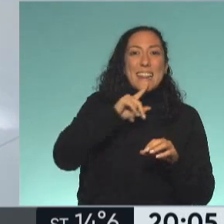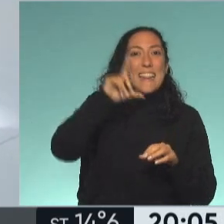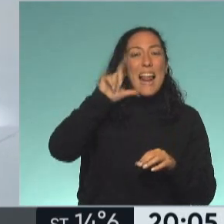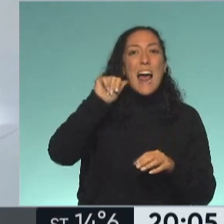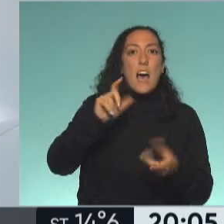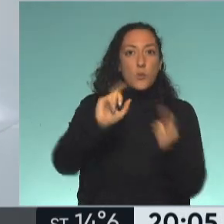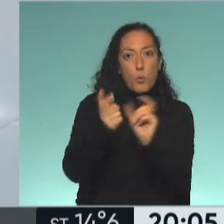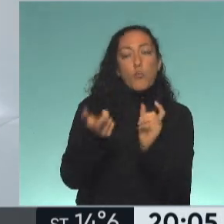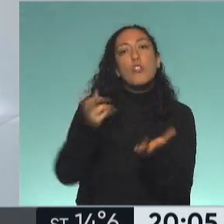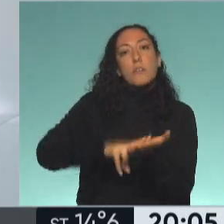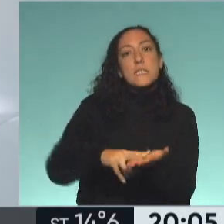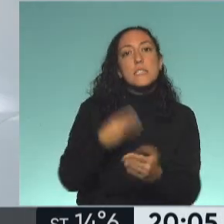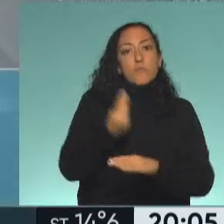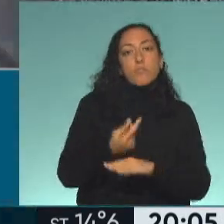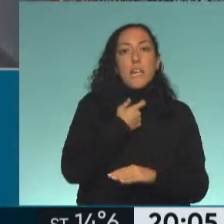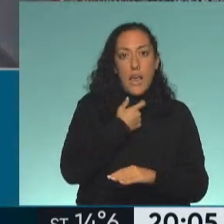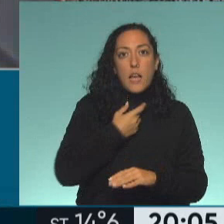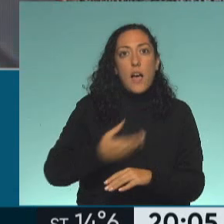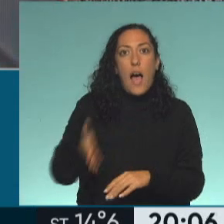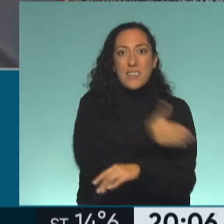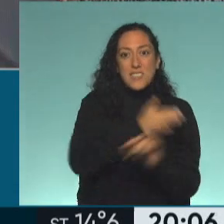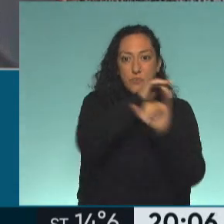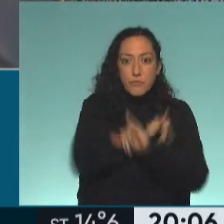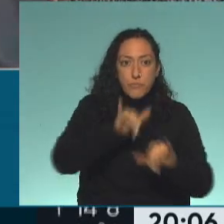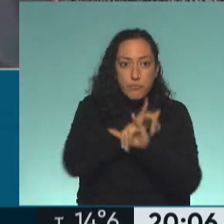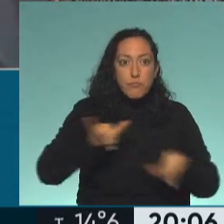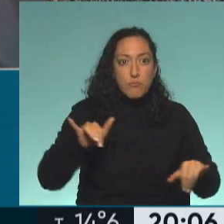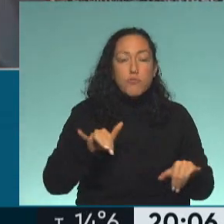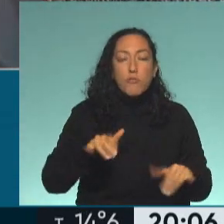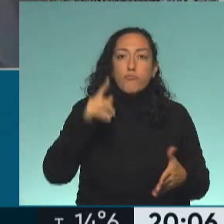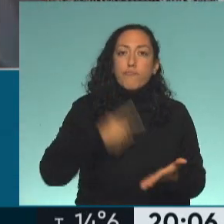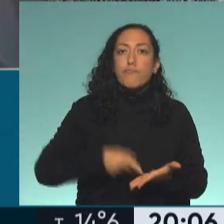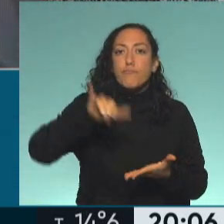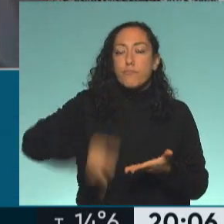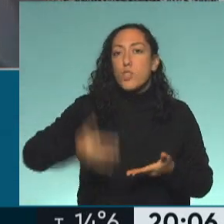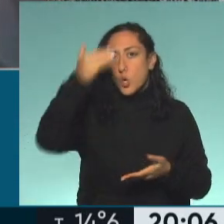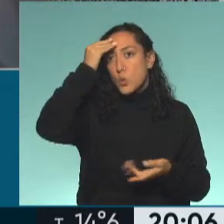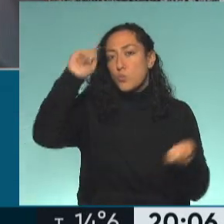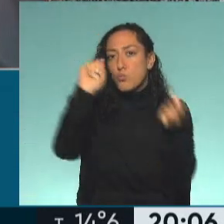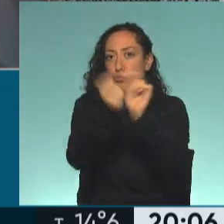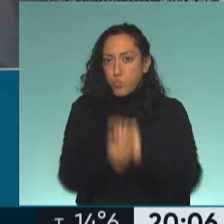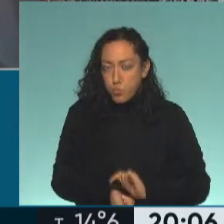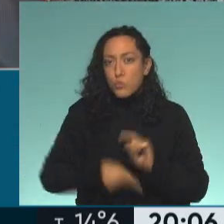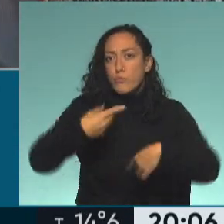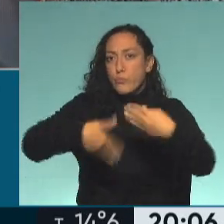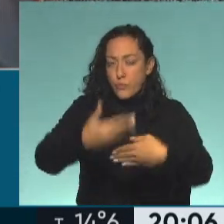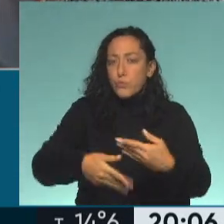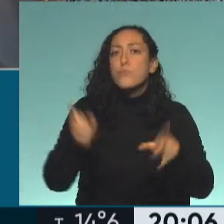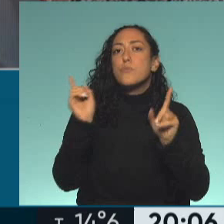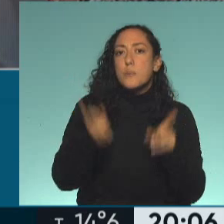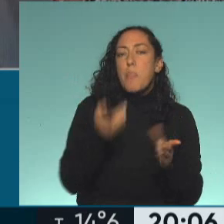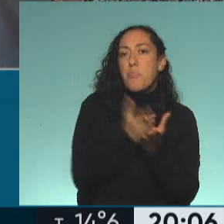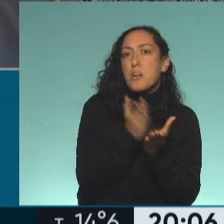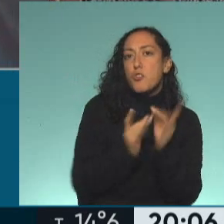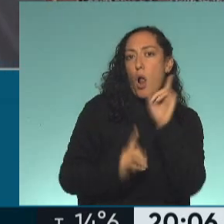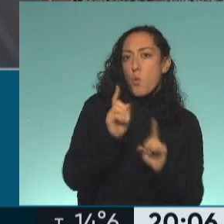Ya hubo una previa, una discusión previa en donde justamente se definió avanzar en reformas en la Constitución, avanzar en determinados tipos de derechos.